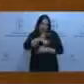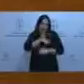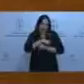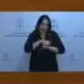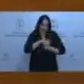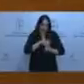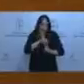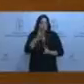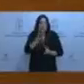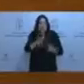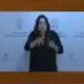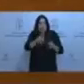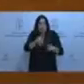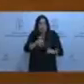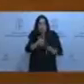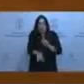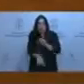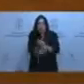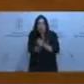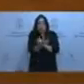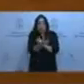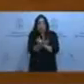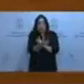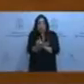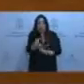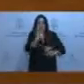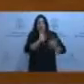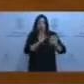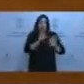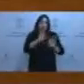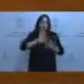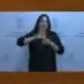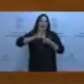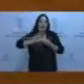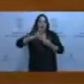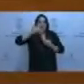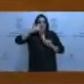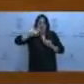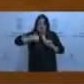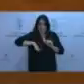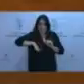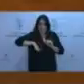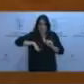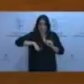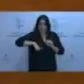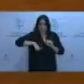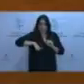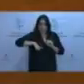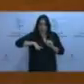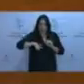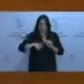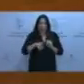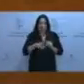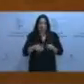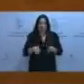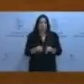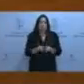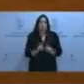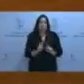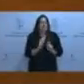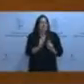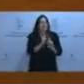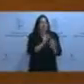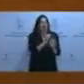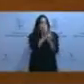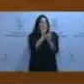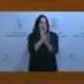nuevo que se planifica o que ya se está aplicando en la actualidad despierta una fuerte oposición,